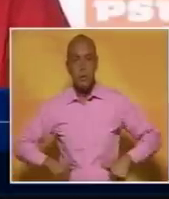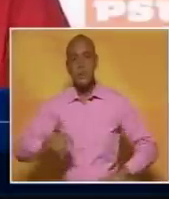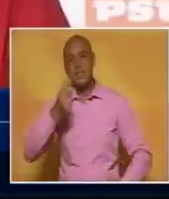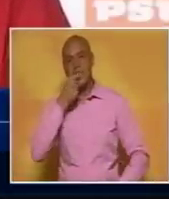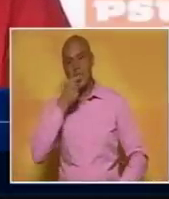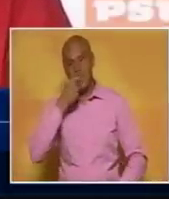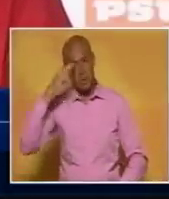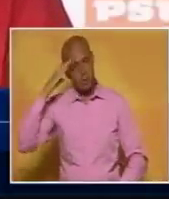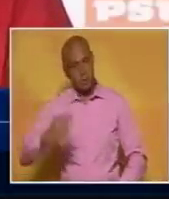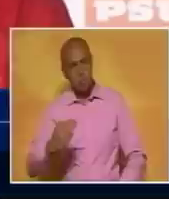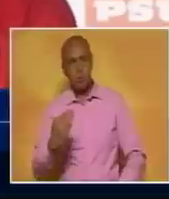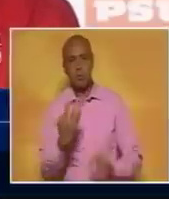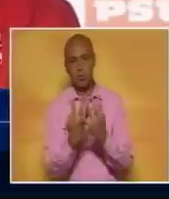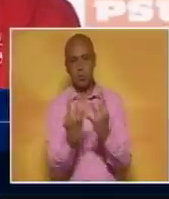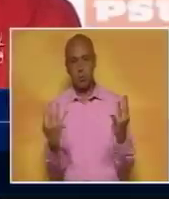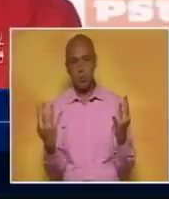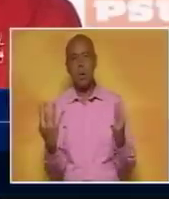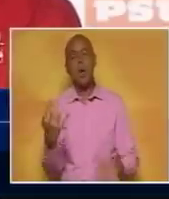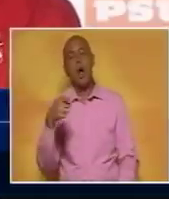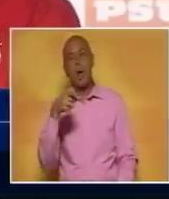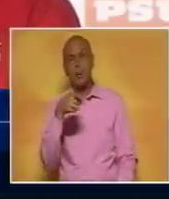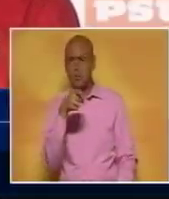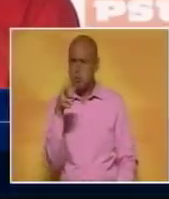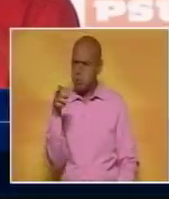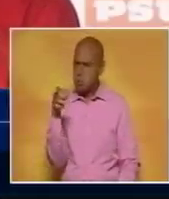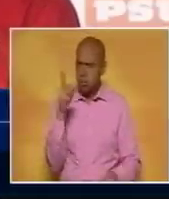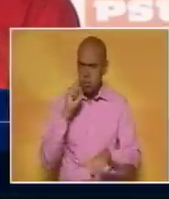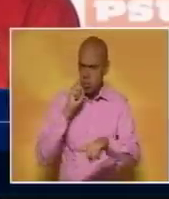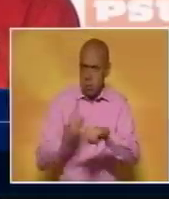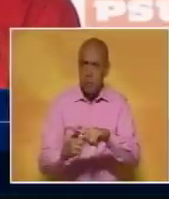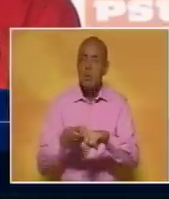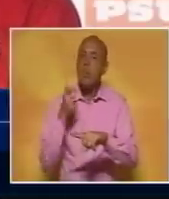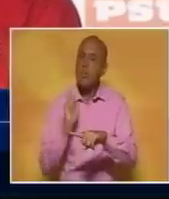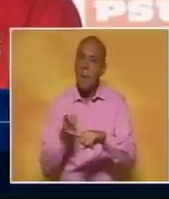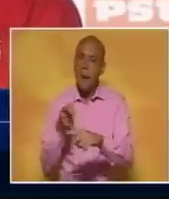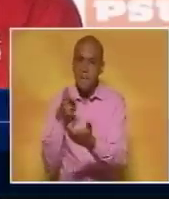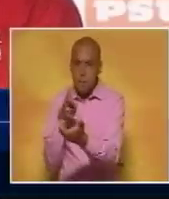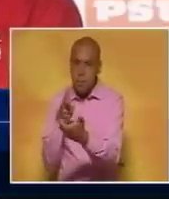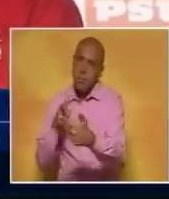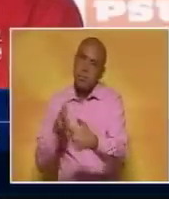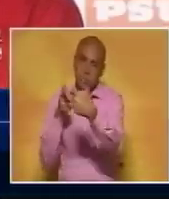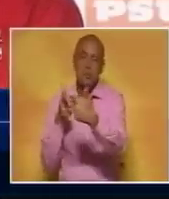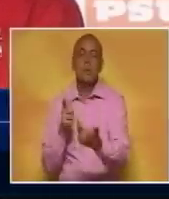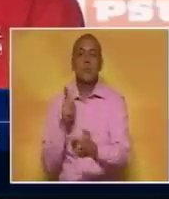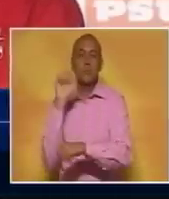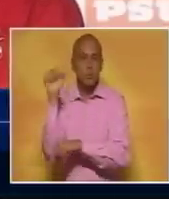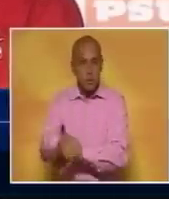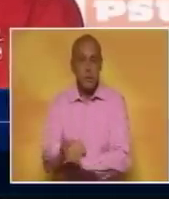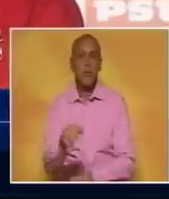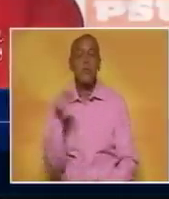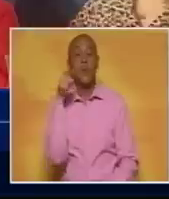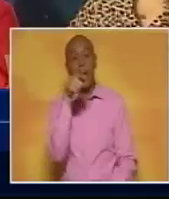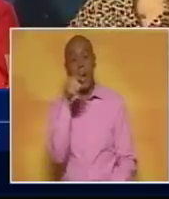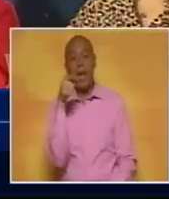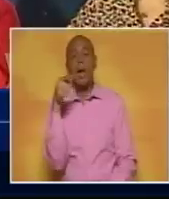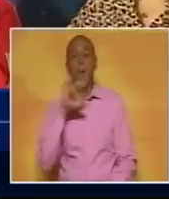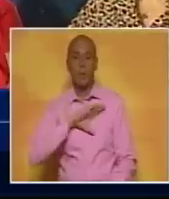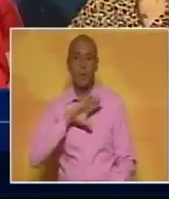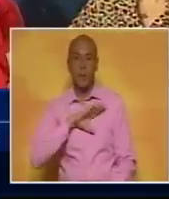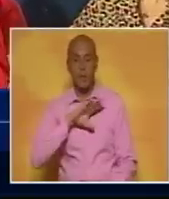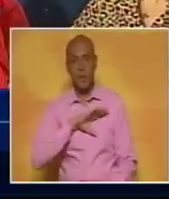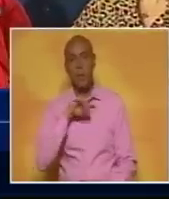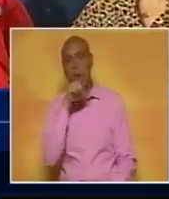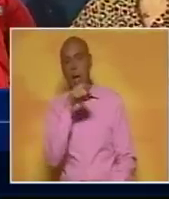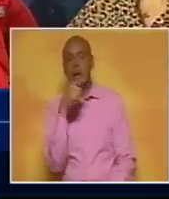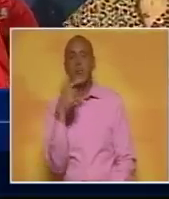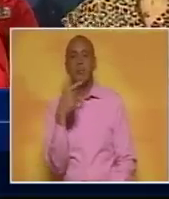de combatir a cualquier grupo que entre a Venezuela. El también presidente de la Asamblea Nacional Constituyente